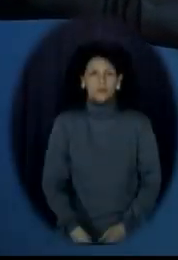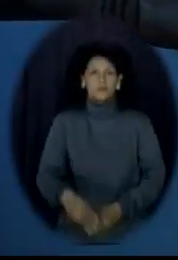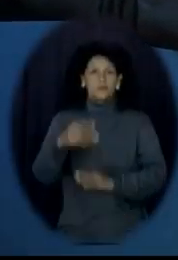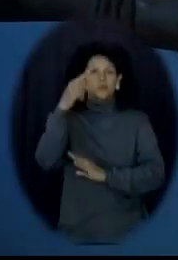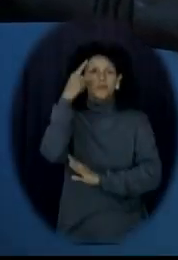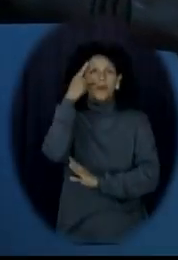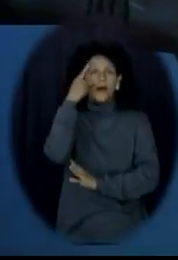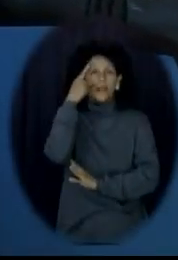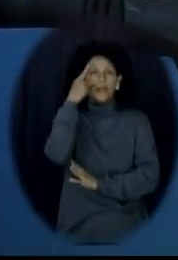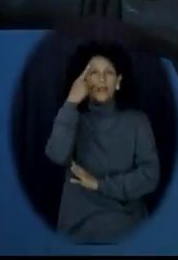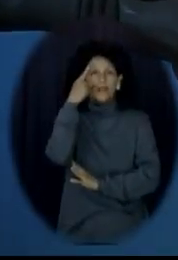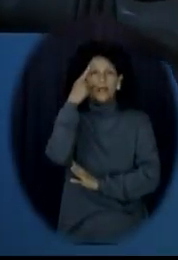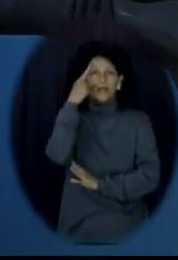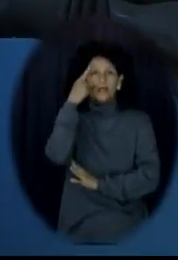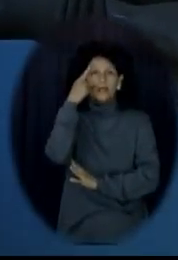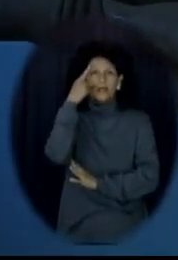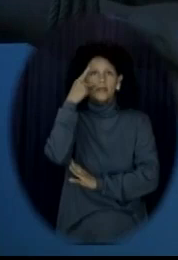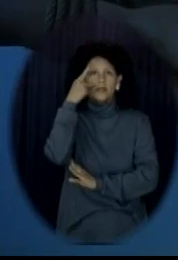Padre,